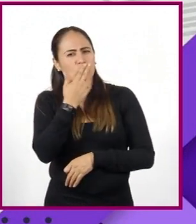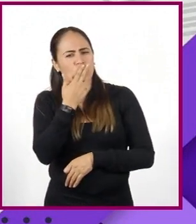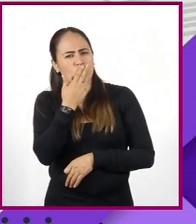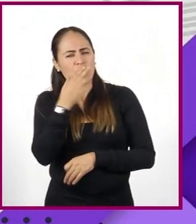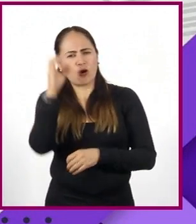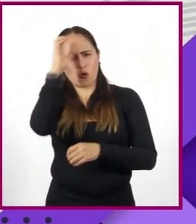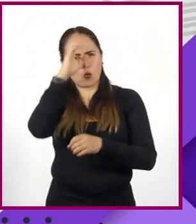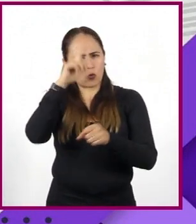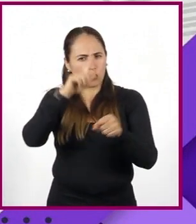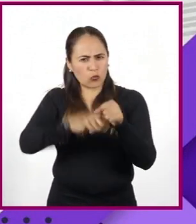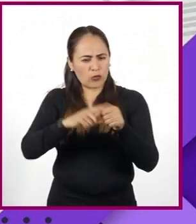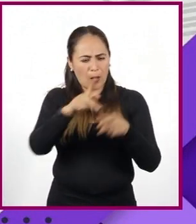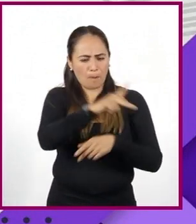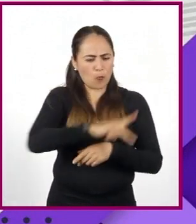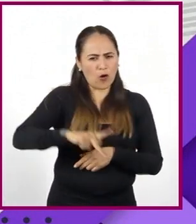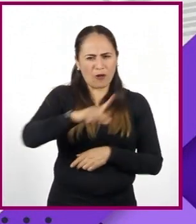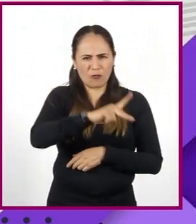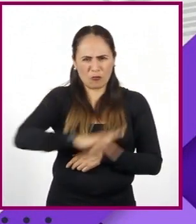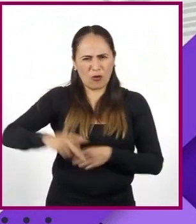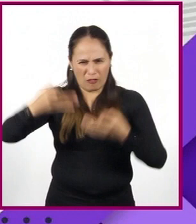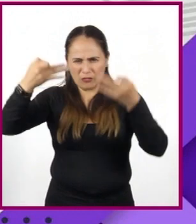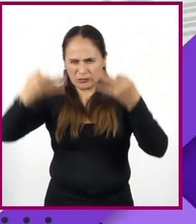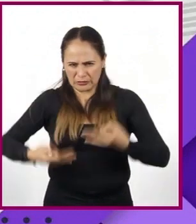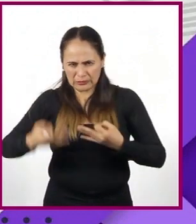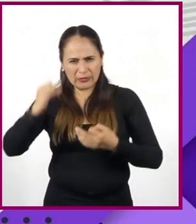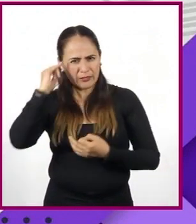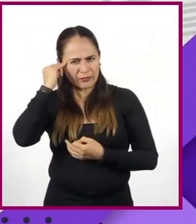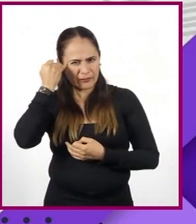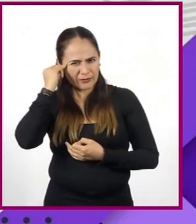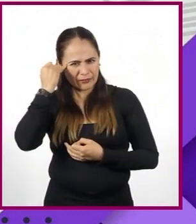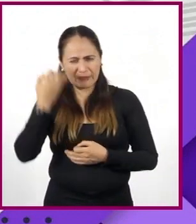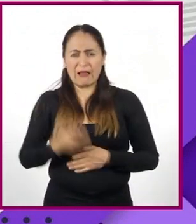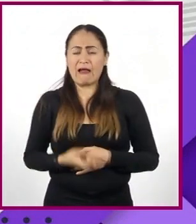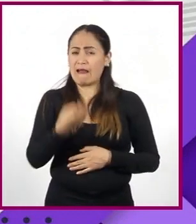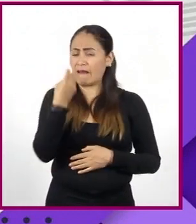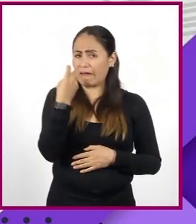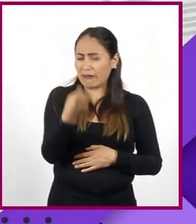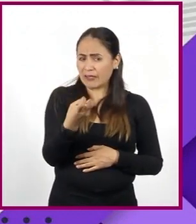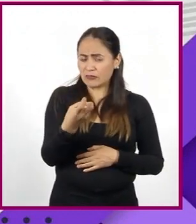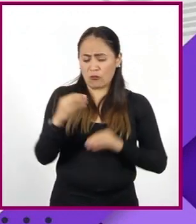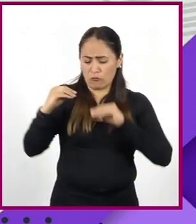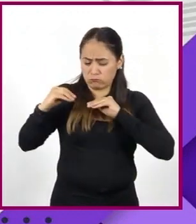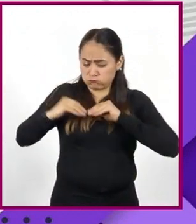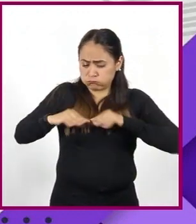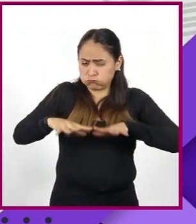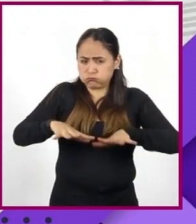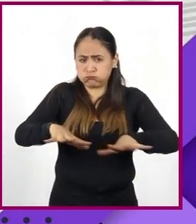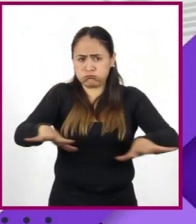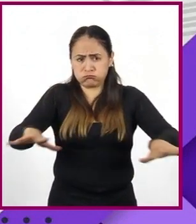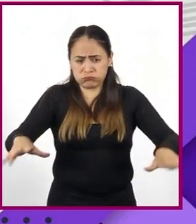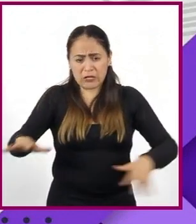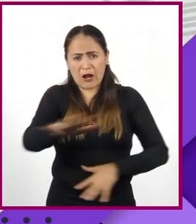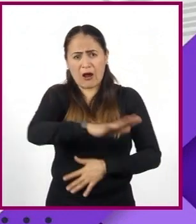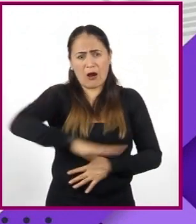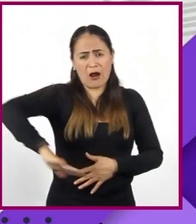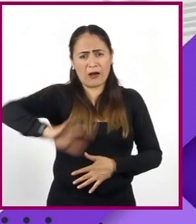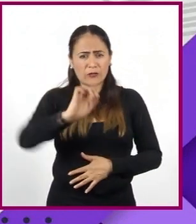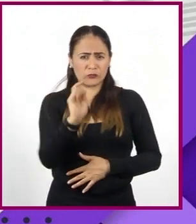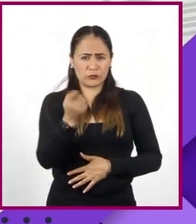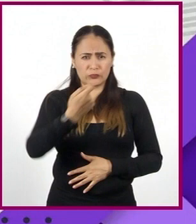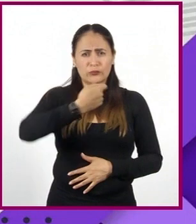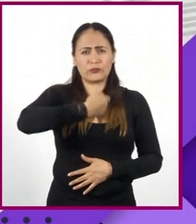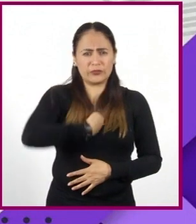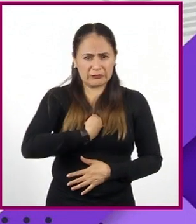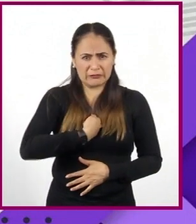la cultura de cada pueblo originario, ya que ésta ha influido en la construcción de nuestra propia identidad colectiva y contribuye